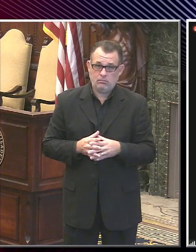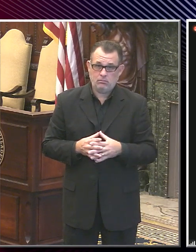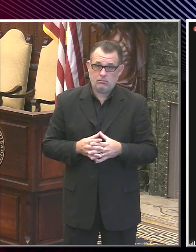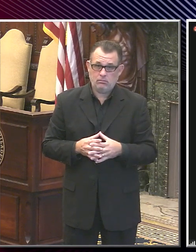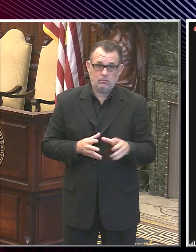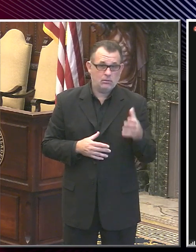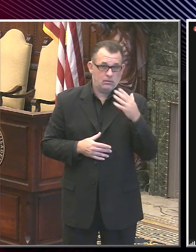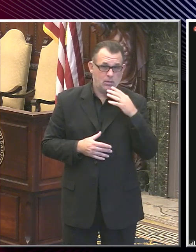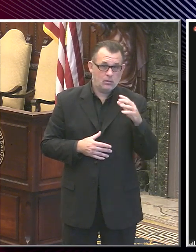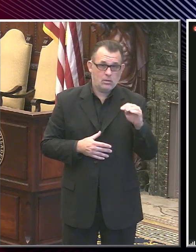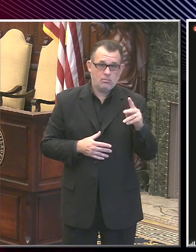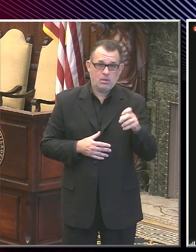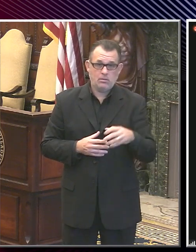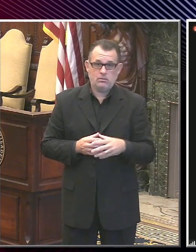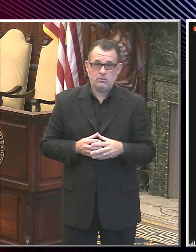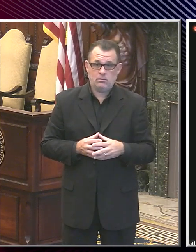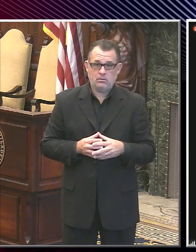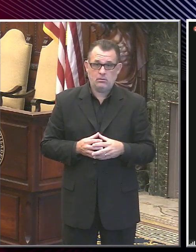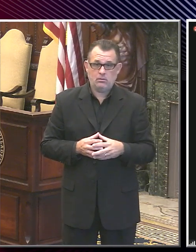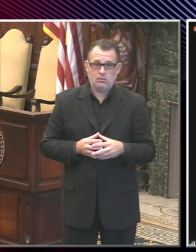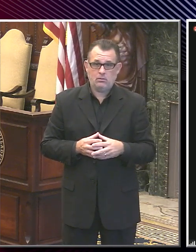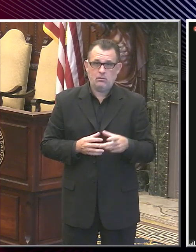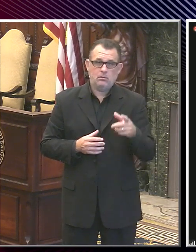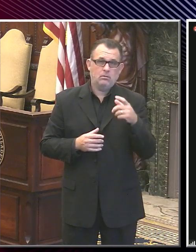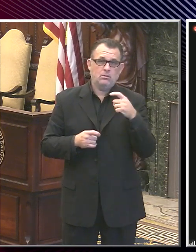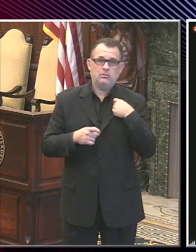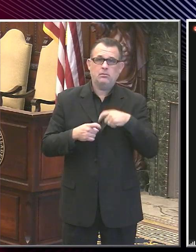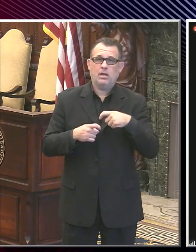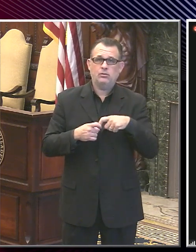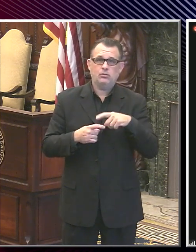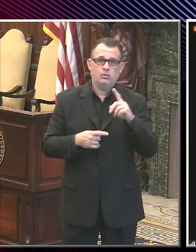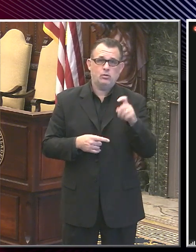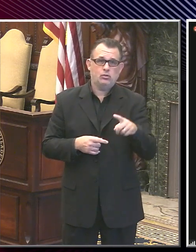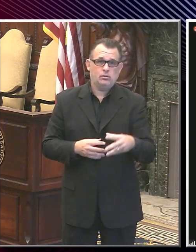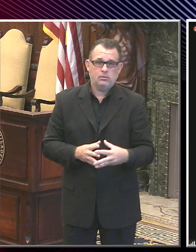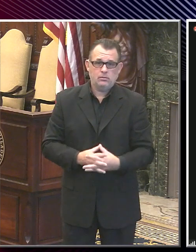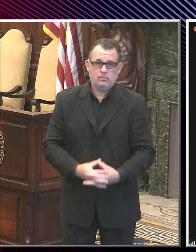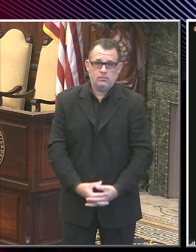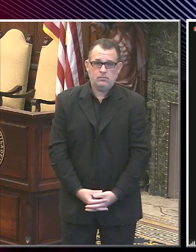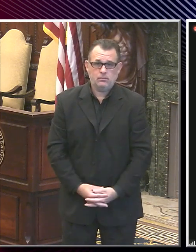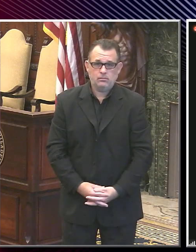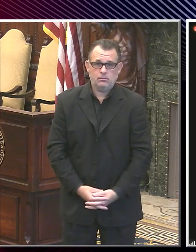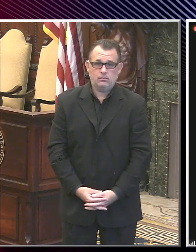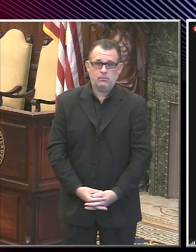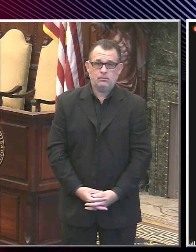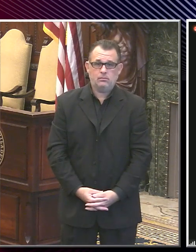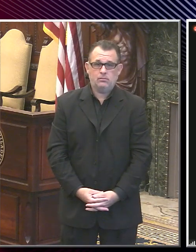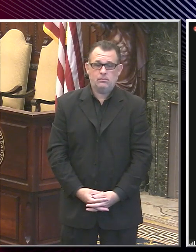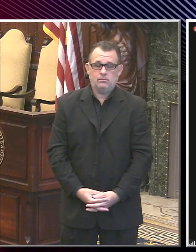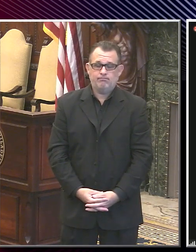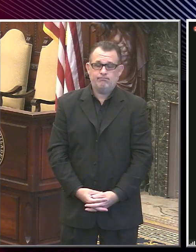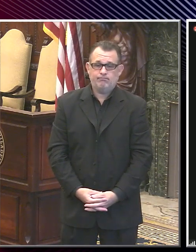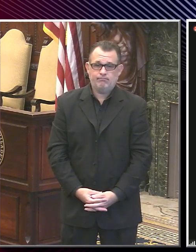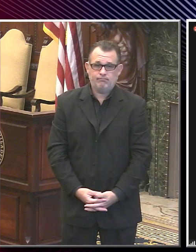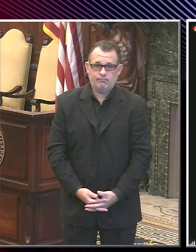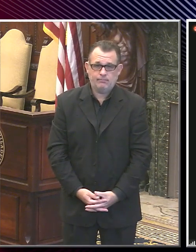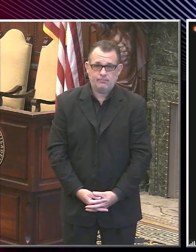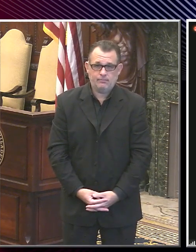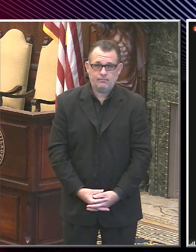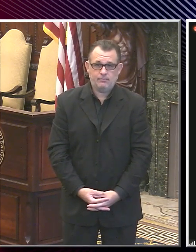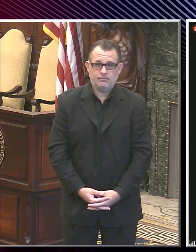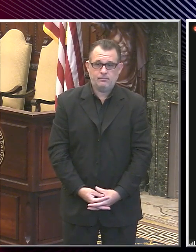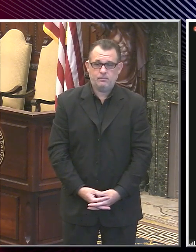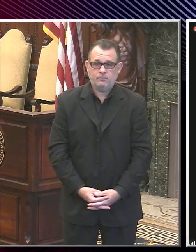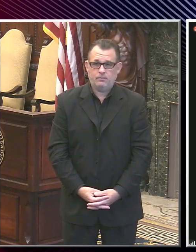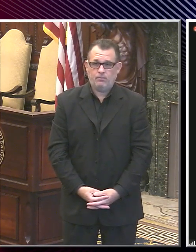Thank you, Mike. Armando, la pregunta es la siguiente, para abarcar el tema de los campamentos. ¿Qué va a hacer la ciudad? Si el tribunal decide